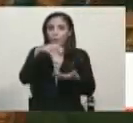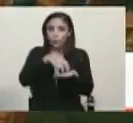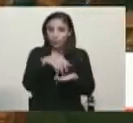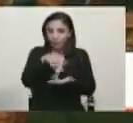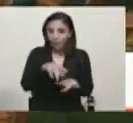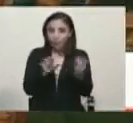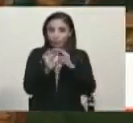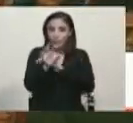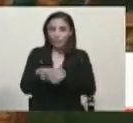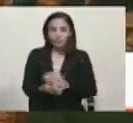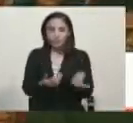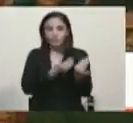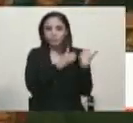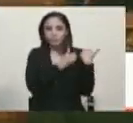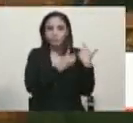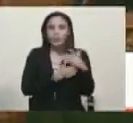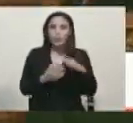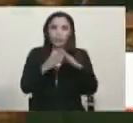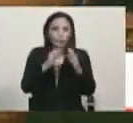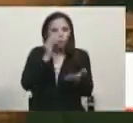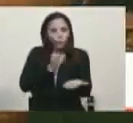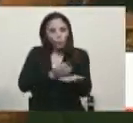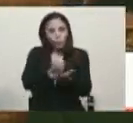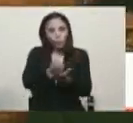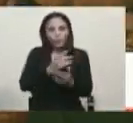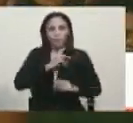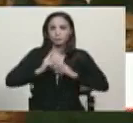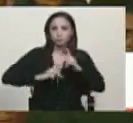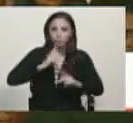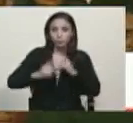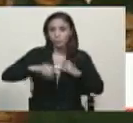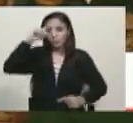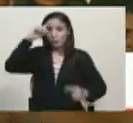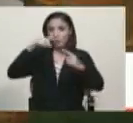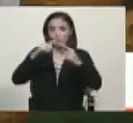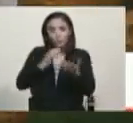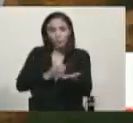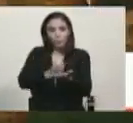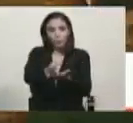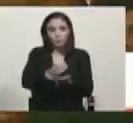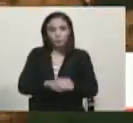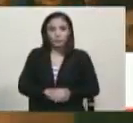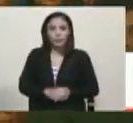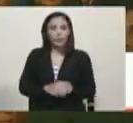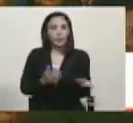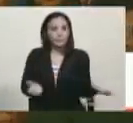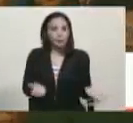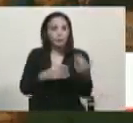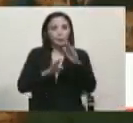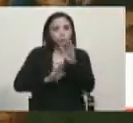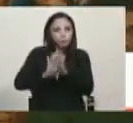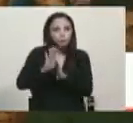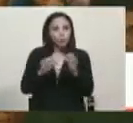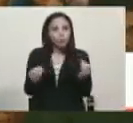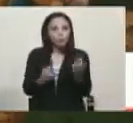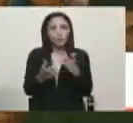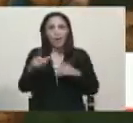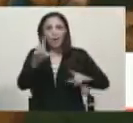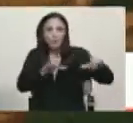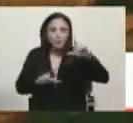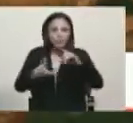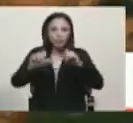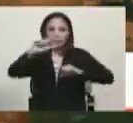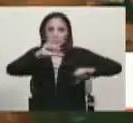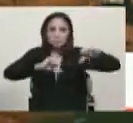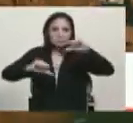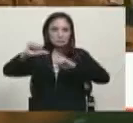venezolano. Tenemos un compromiso de seguir produciendo. La meta es esa, señor presidente, ir a incrementar. Somos el laboratorio más grande que